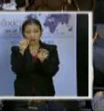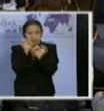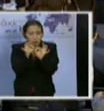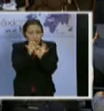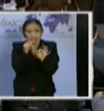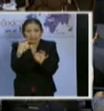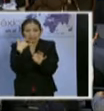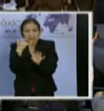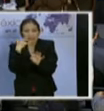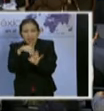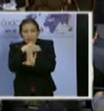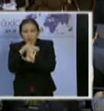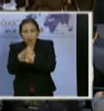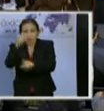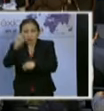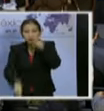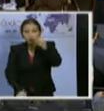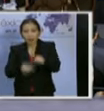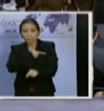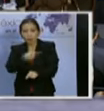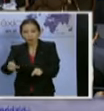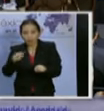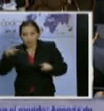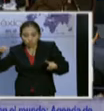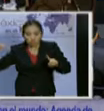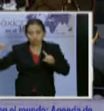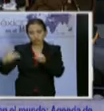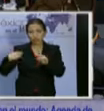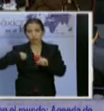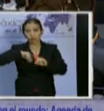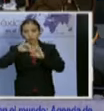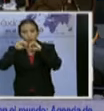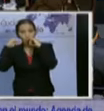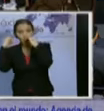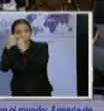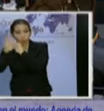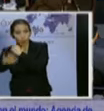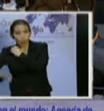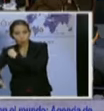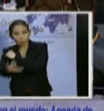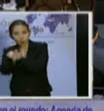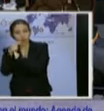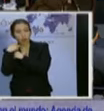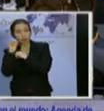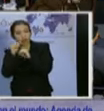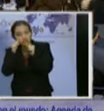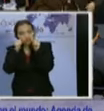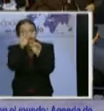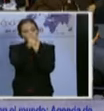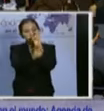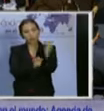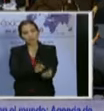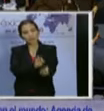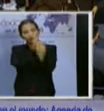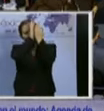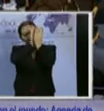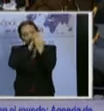de la lucha contra la pobreza y, por supuesto, del enfoque que nuestra organización está abordando de cara a la